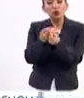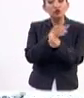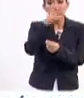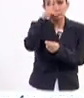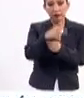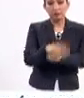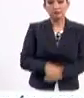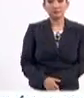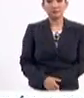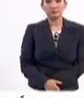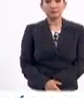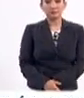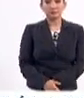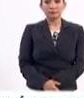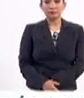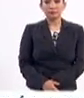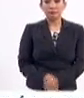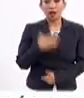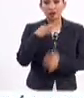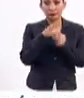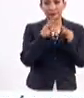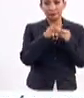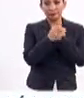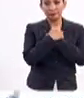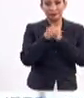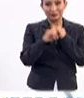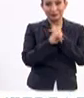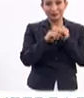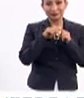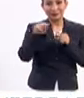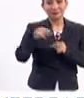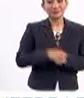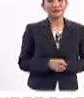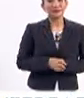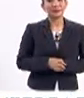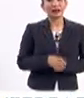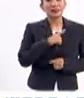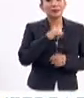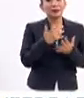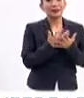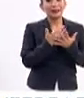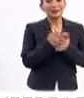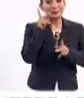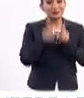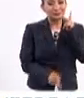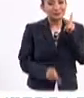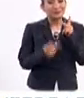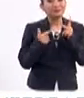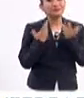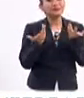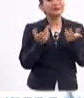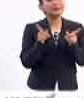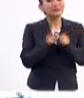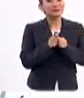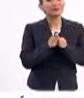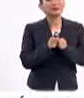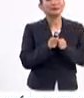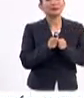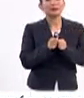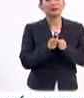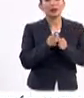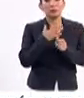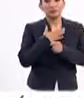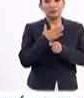un México. Claro. Y ahora sí les platico de la educación a distancia. Pero ahora nos va a tener que esperar un momentito porque vamos a tener que hacer una pausa. Lo